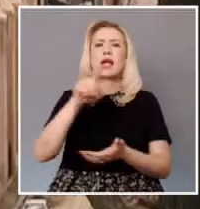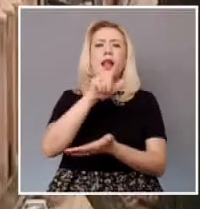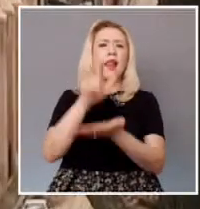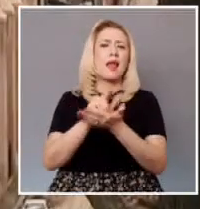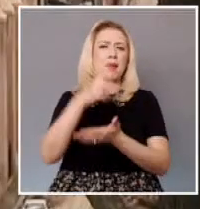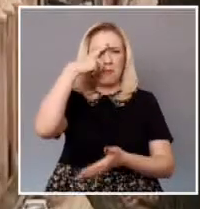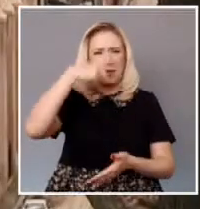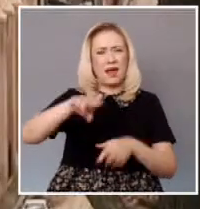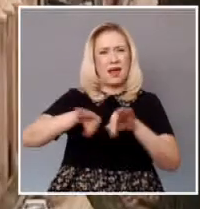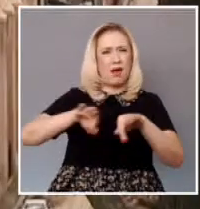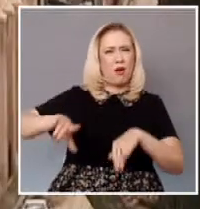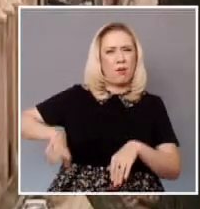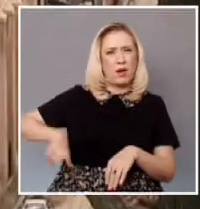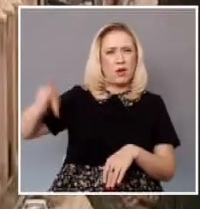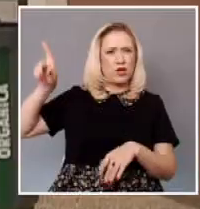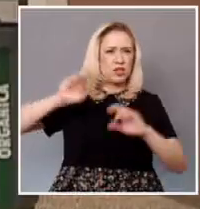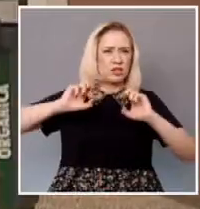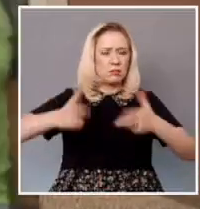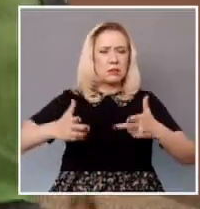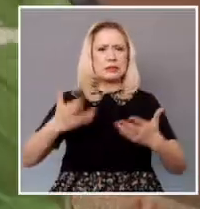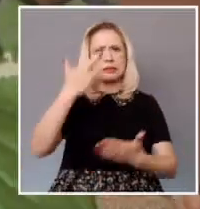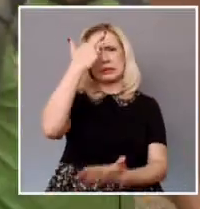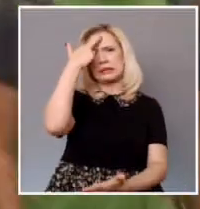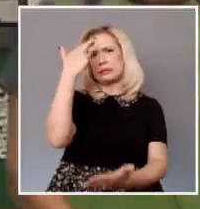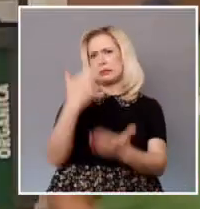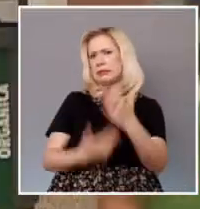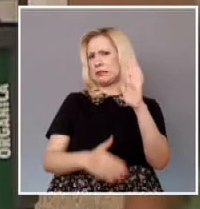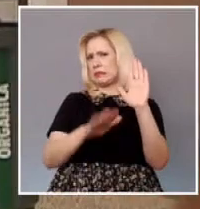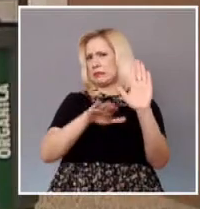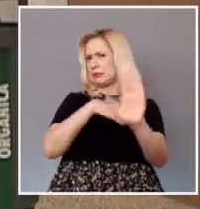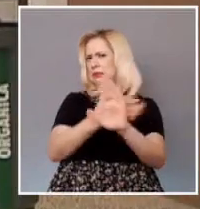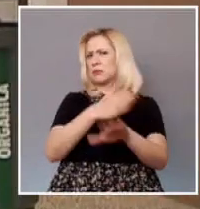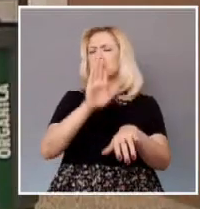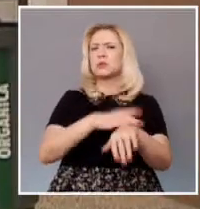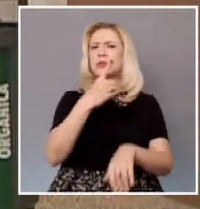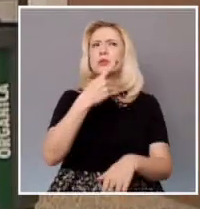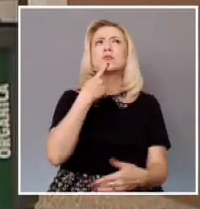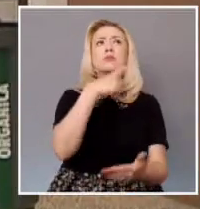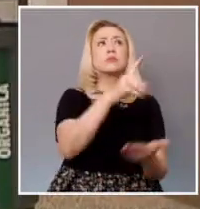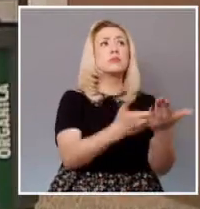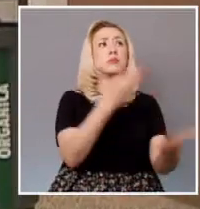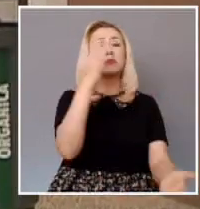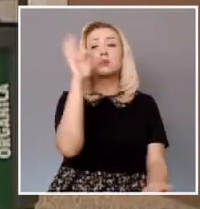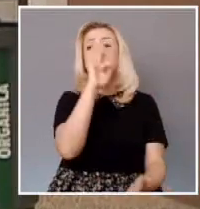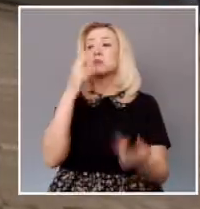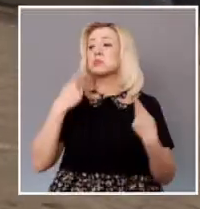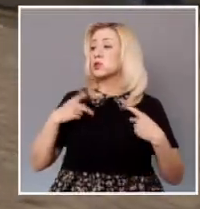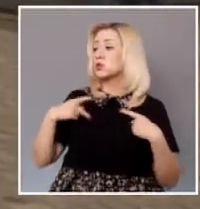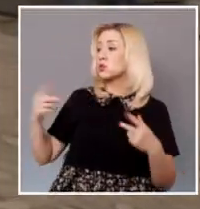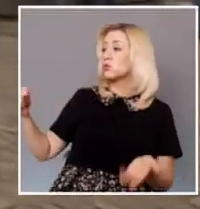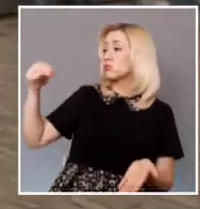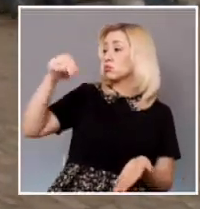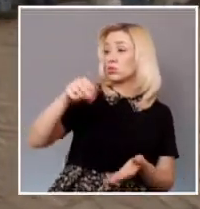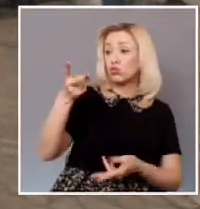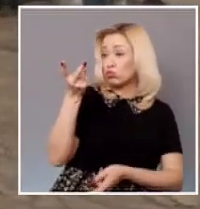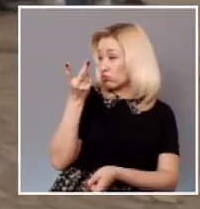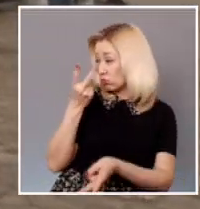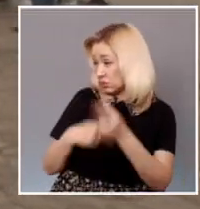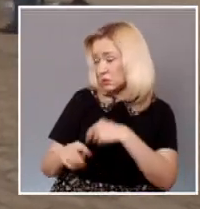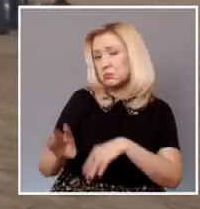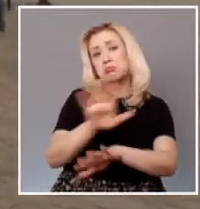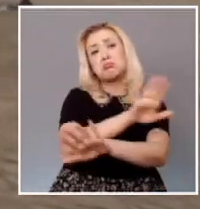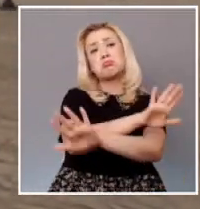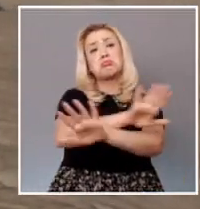acceso a la justicia al prever que la demanda laboral se tenga por no presentada si la persona trabajadora no acude a la audiencia